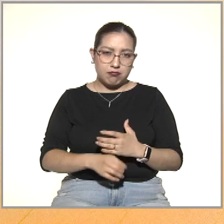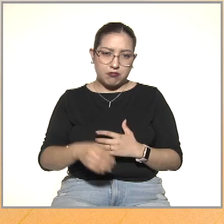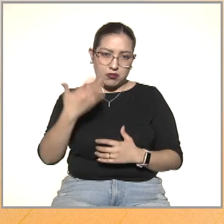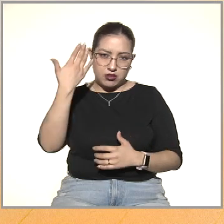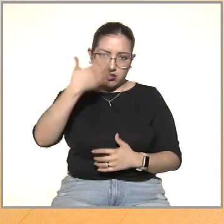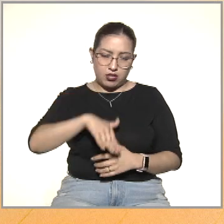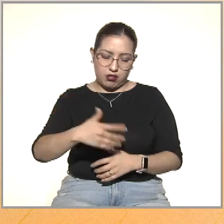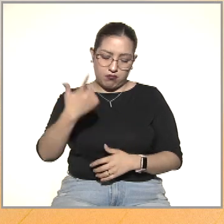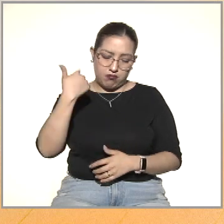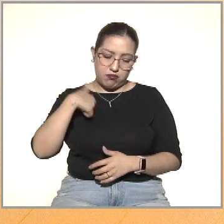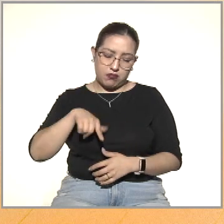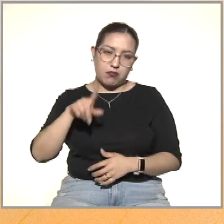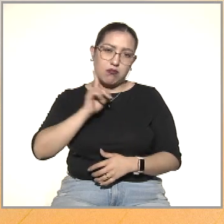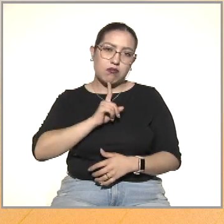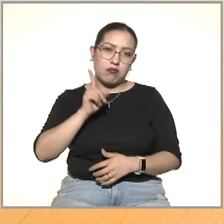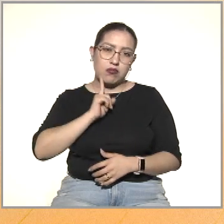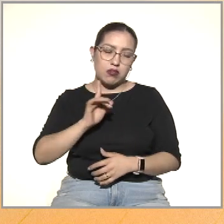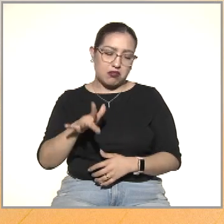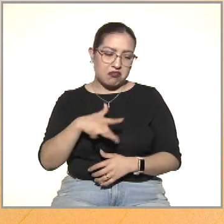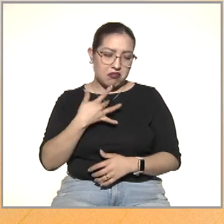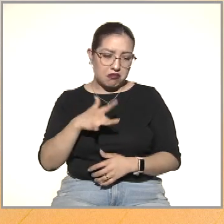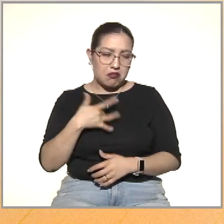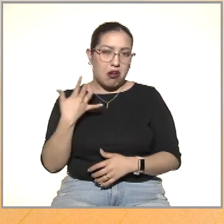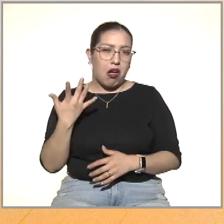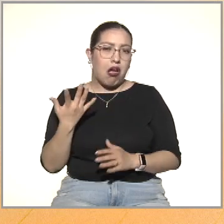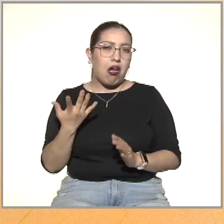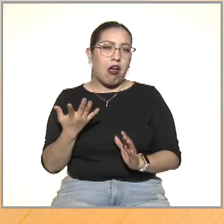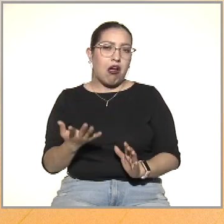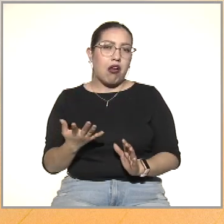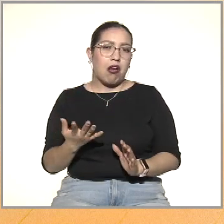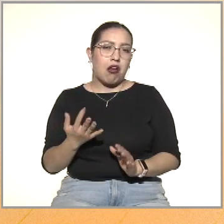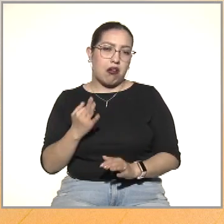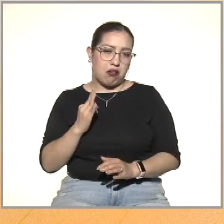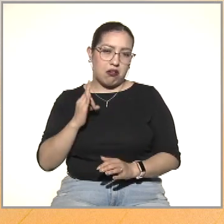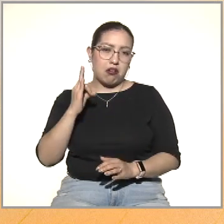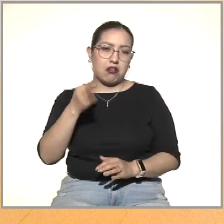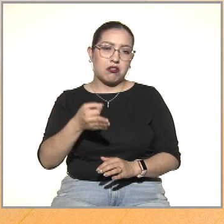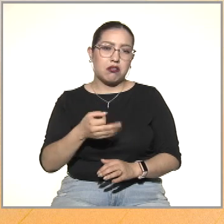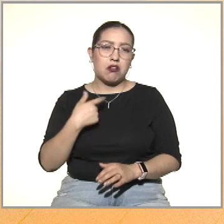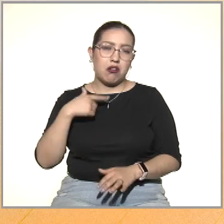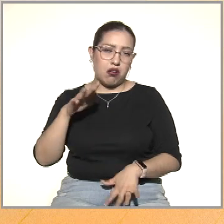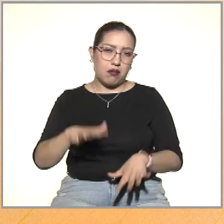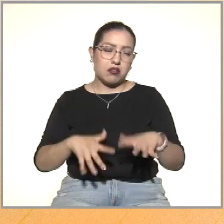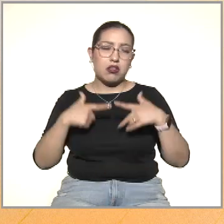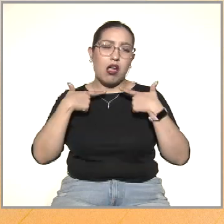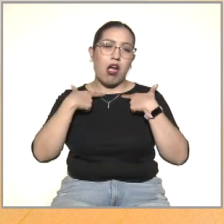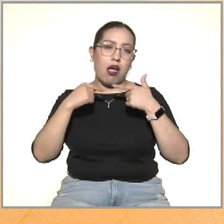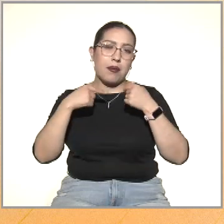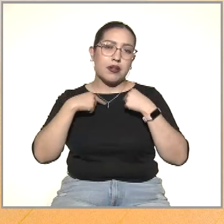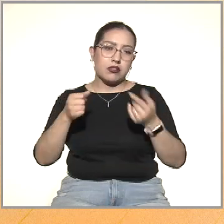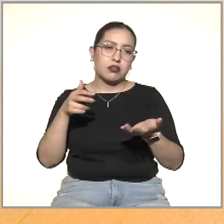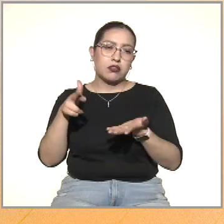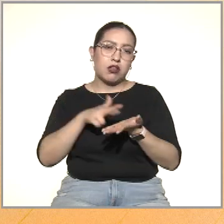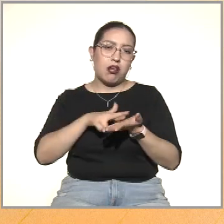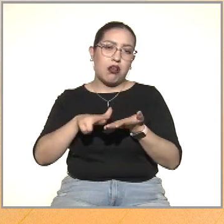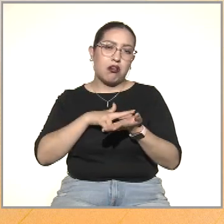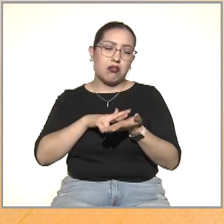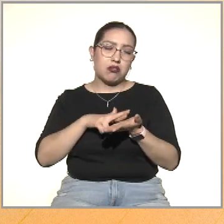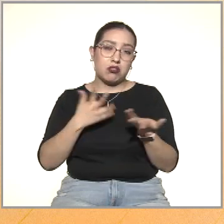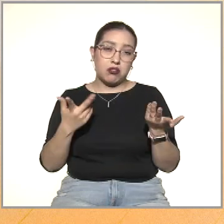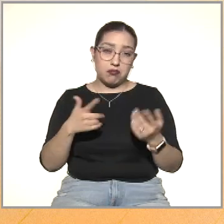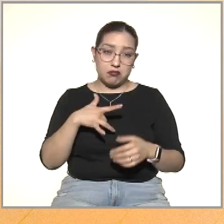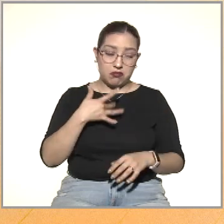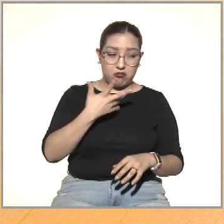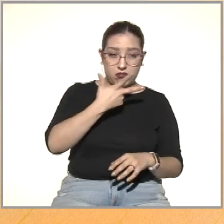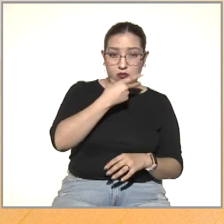pues tengo. Y pues me puedo permitir el día de hoy hasta ponerme una camisa rosa, ¿no? Y no me hace ni más